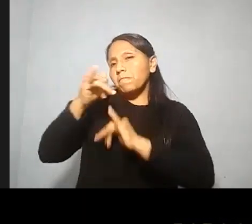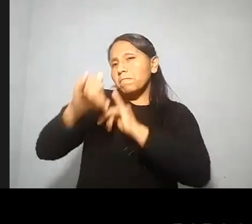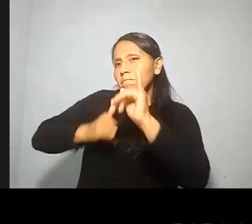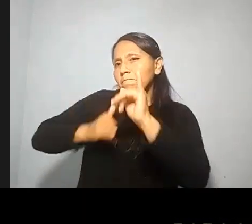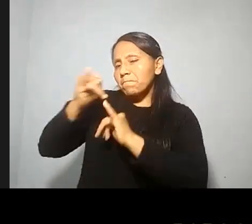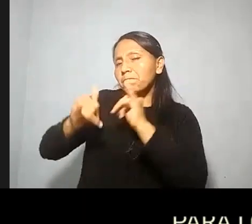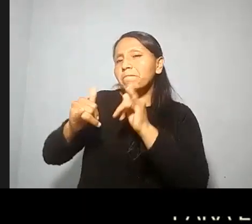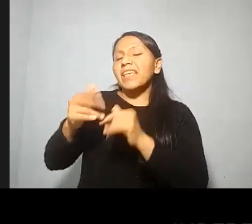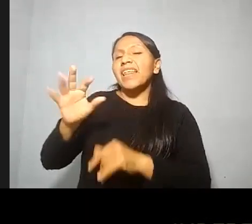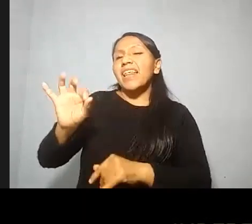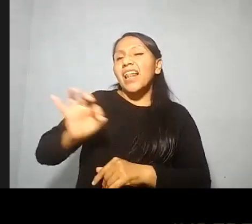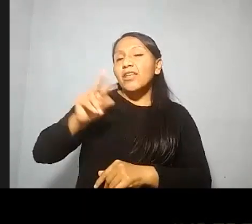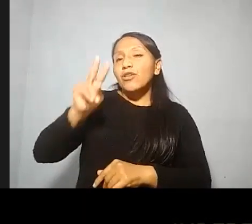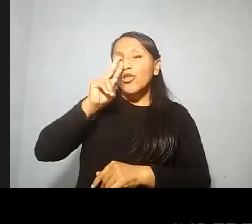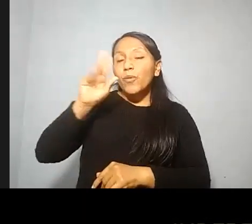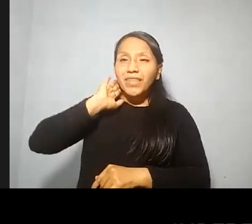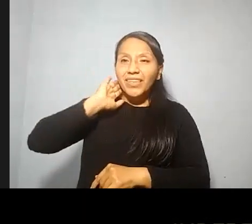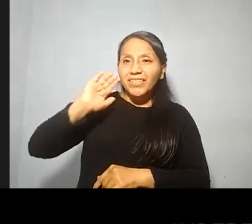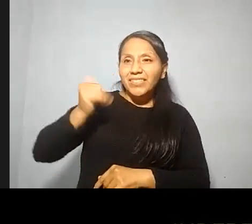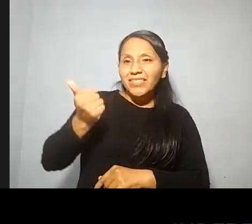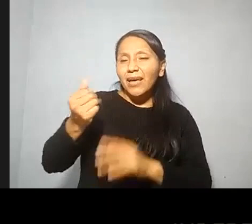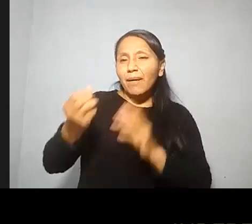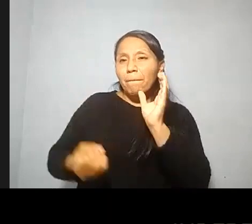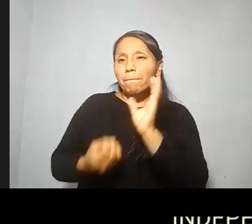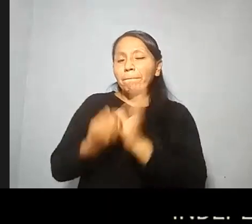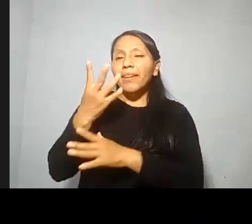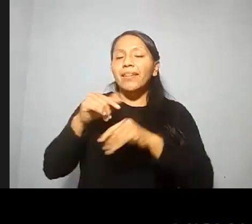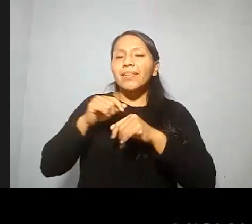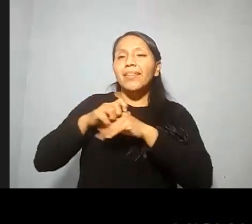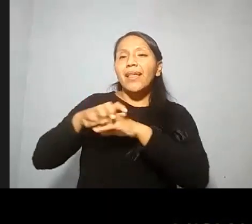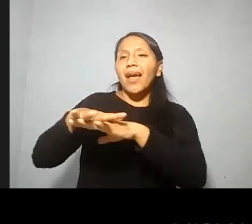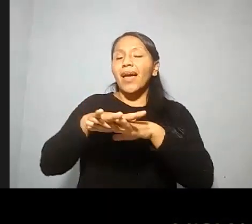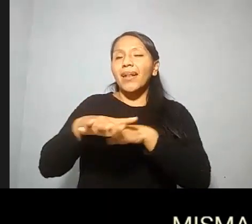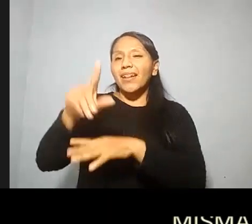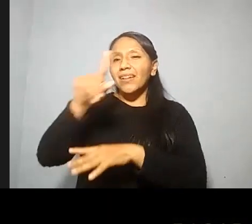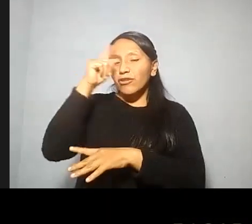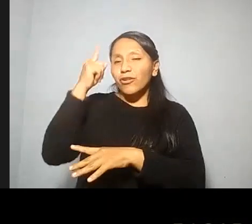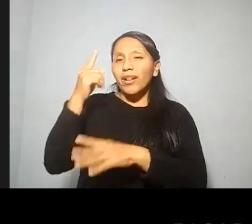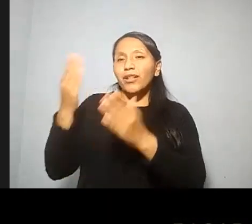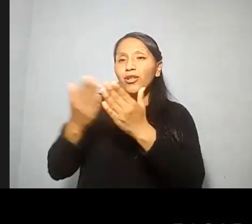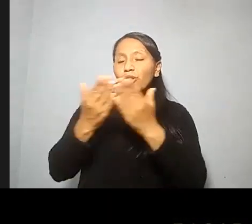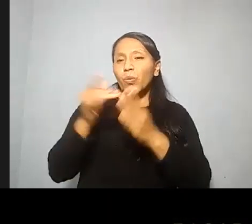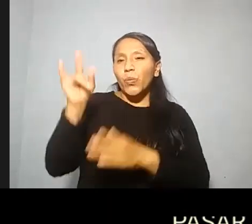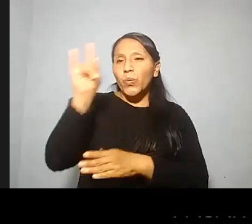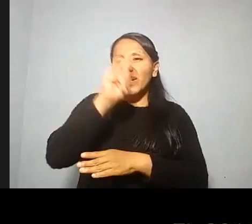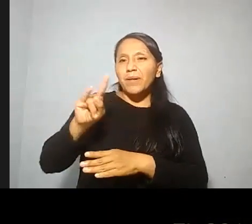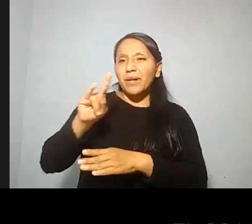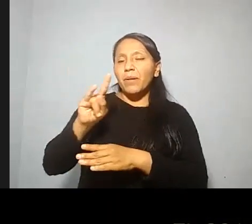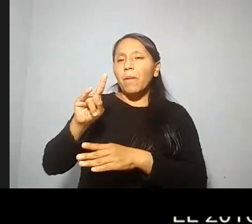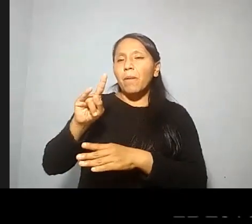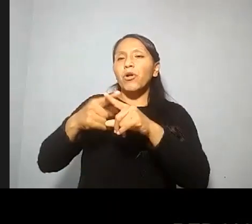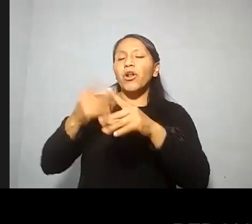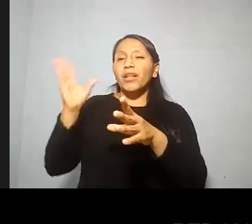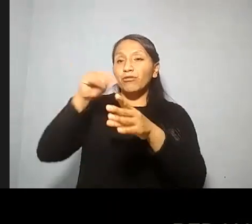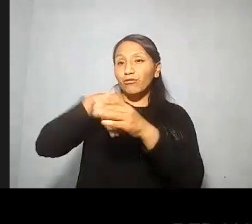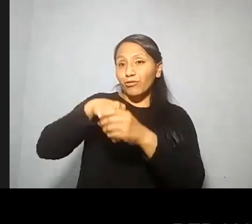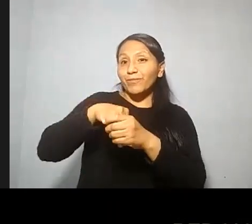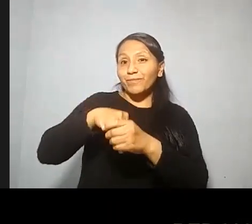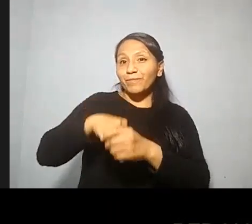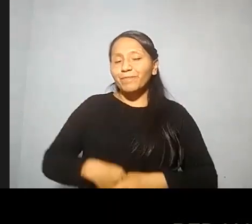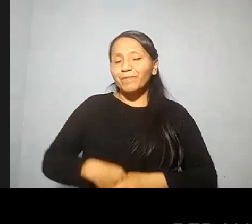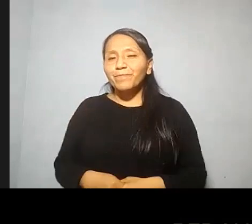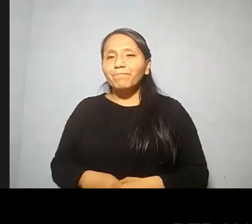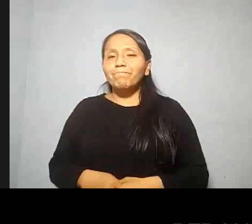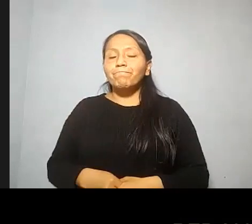el 2016 se creó la Red Nacional de Estudiantes Universitarios por la Inclusión,